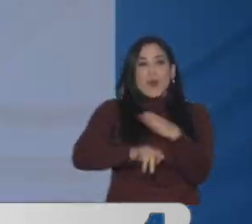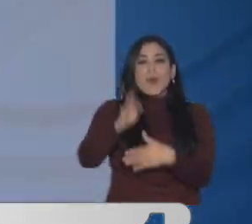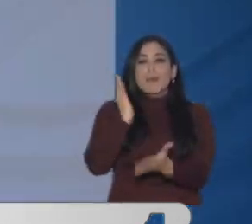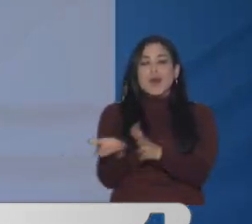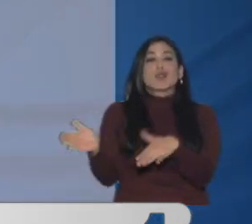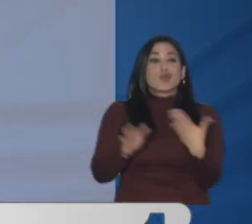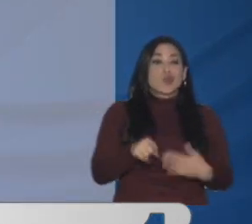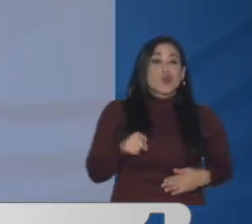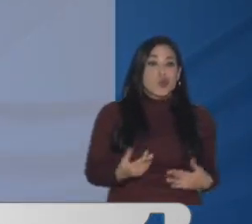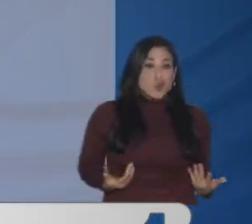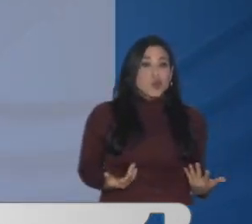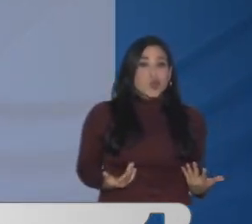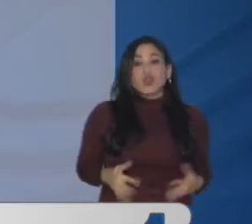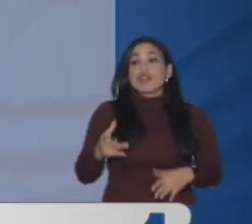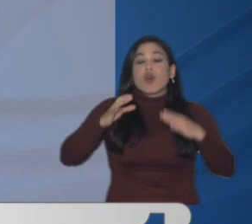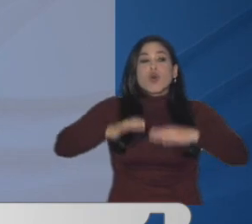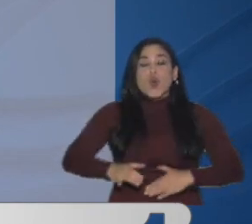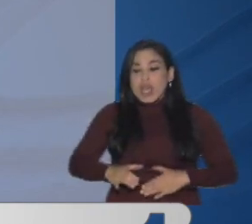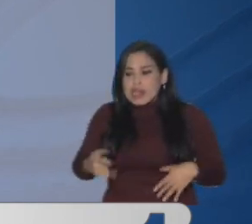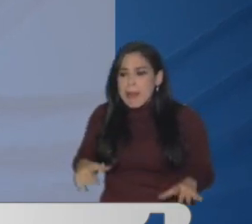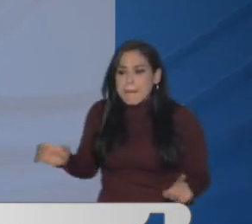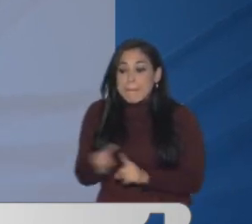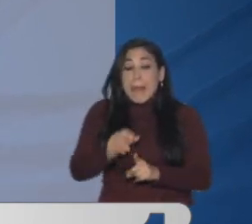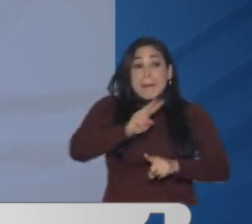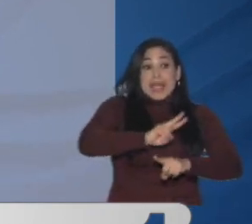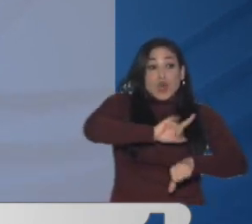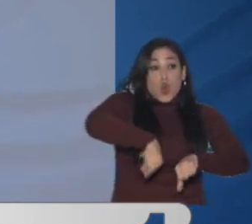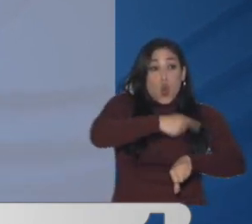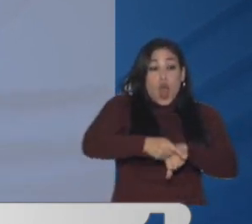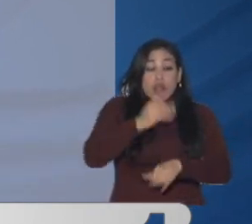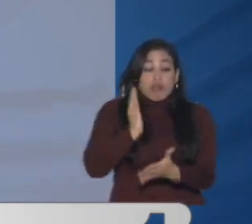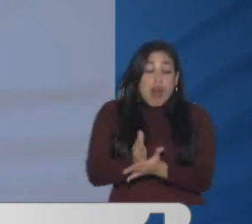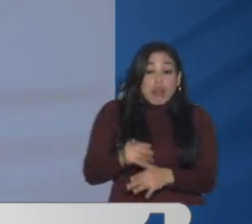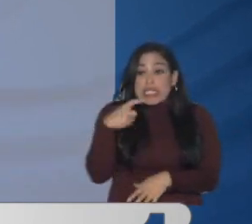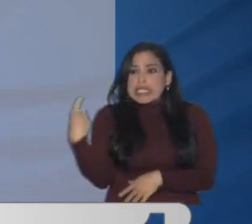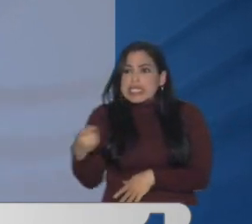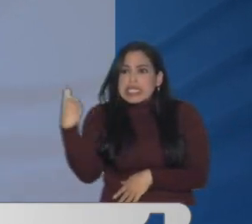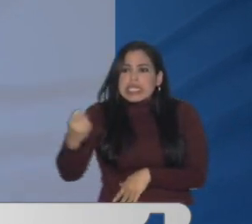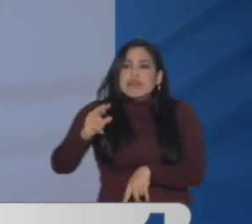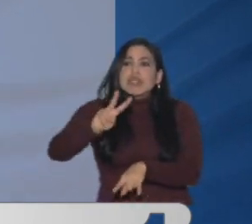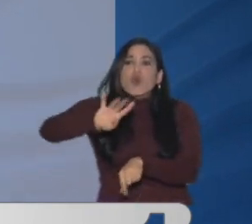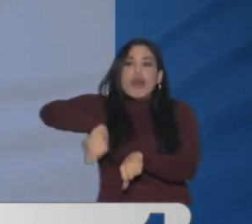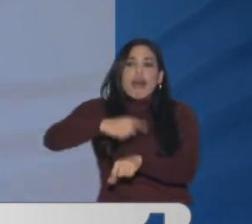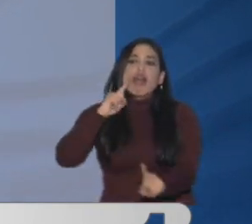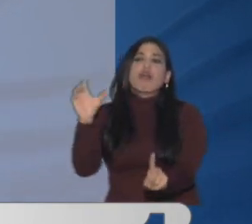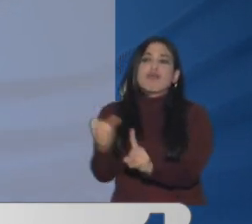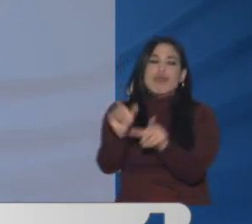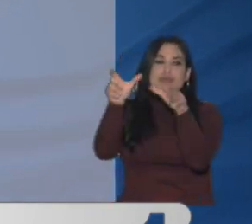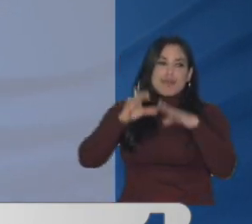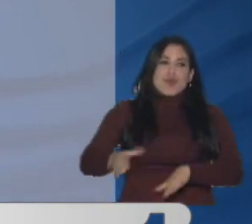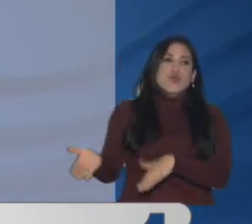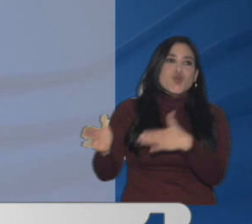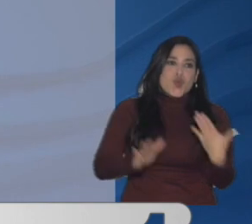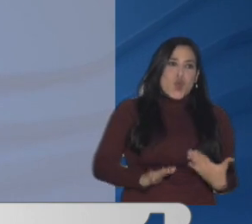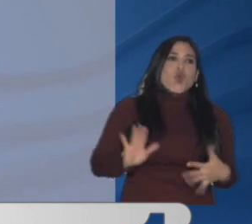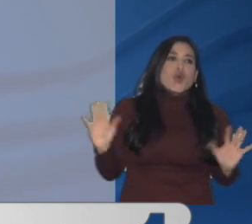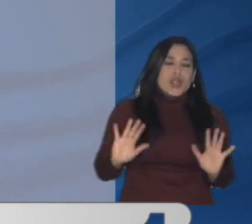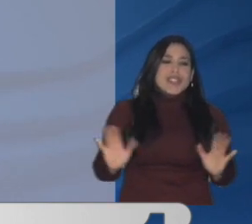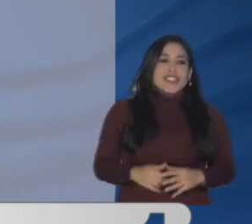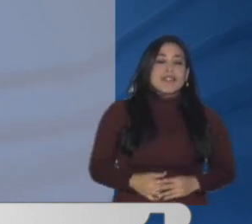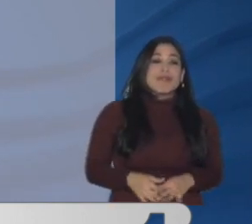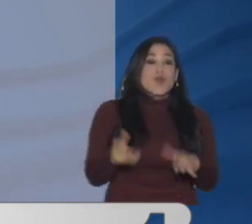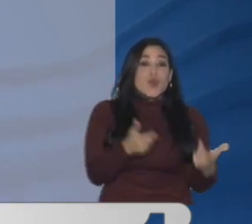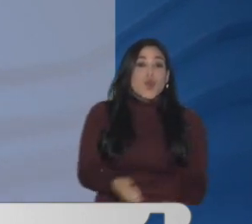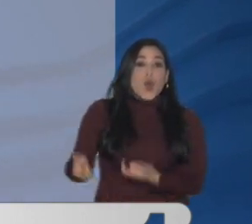murió. Y su cuerpo fue encontrado 24 horas después por parte de los organismos de socorro, exactamente del Cuerpo